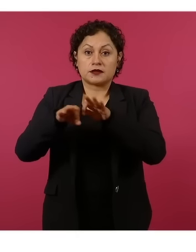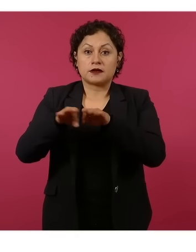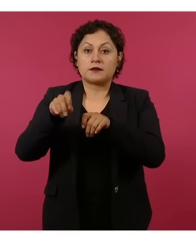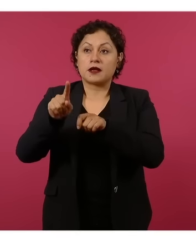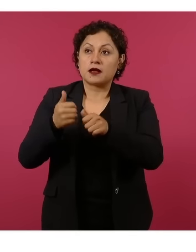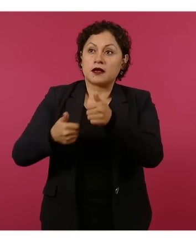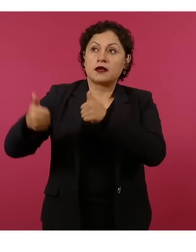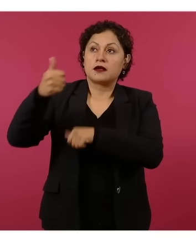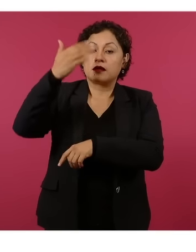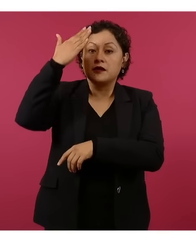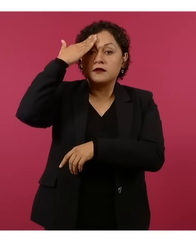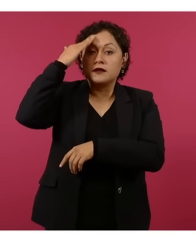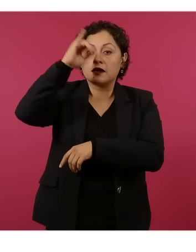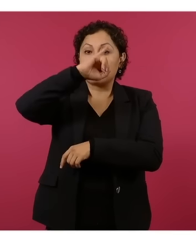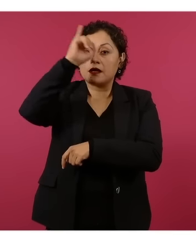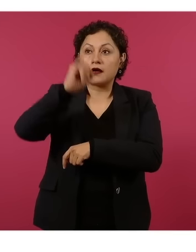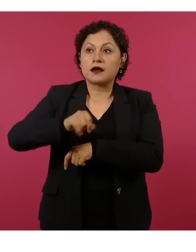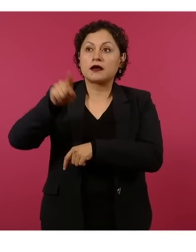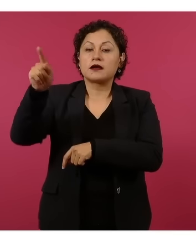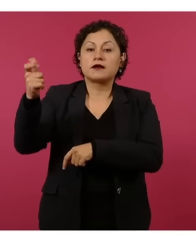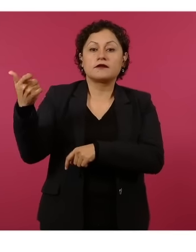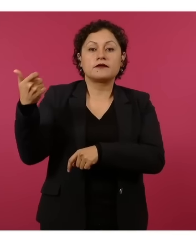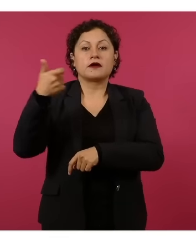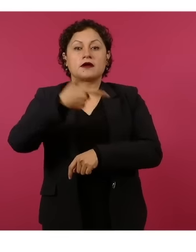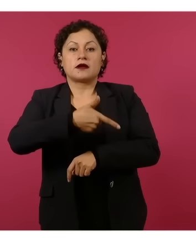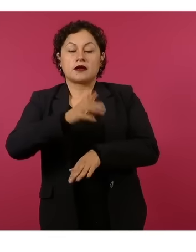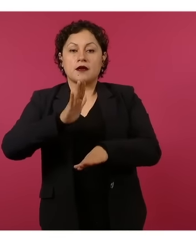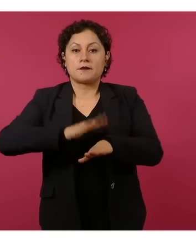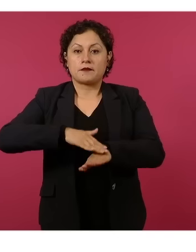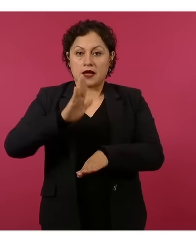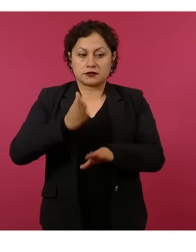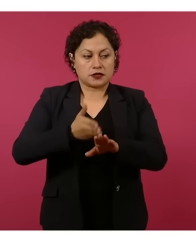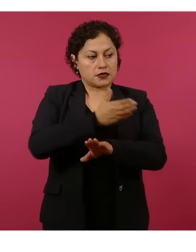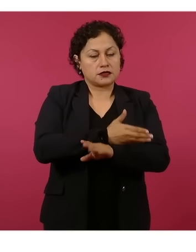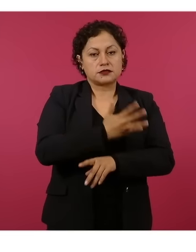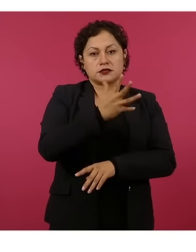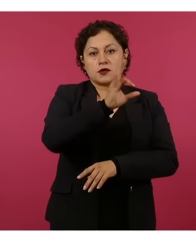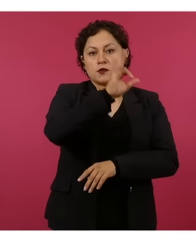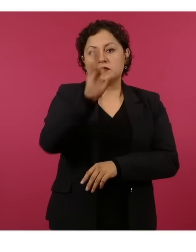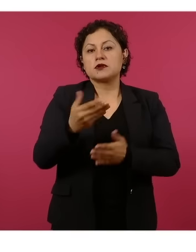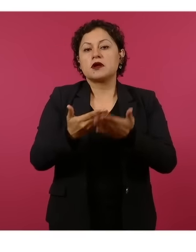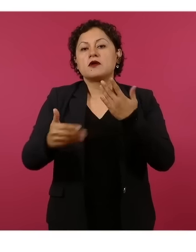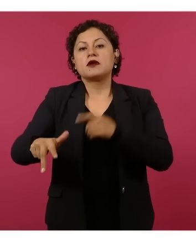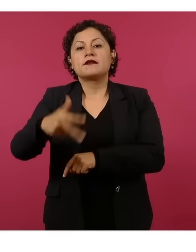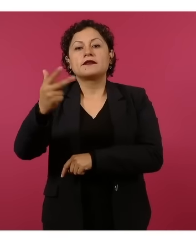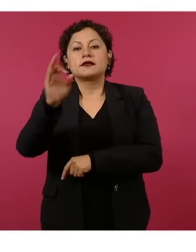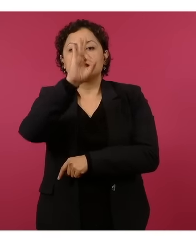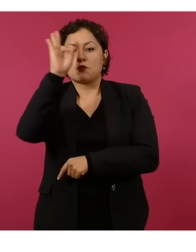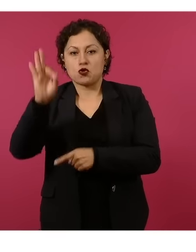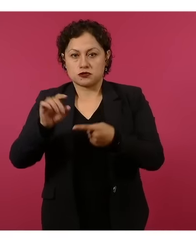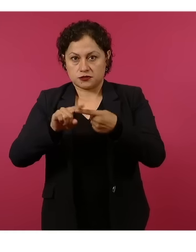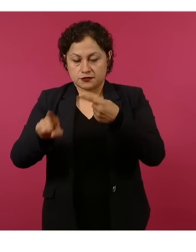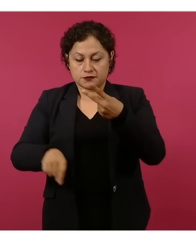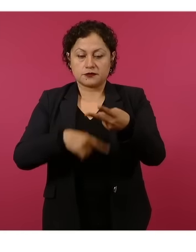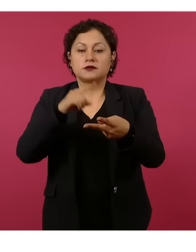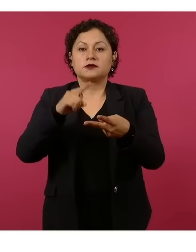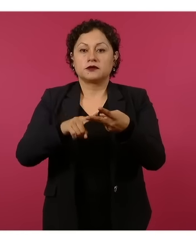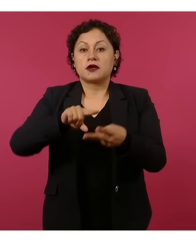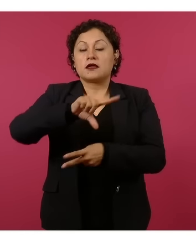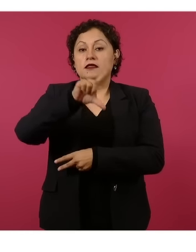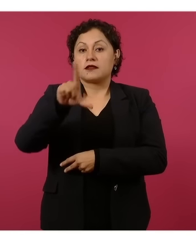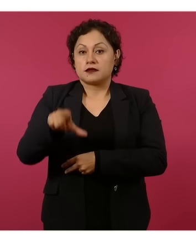de 5% a 13% de manera progresiva. Número 2, se puso